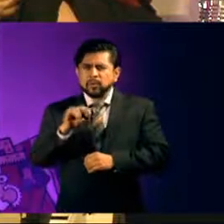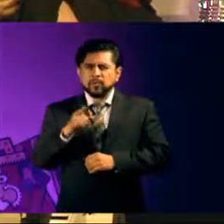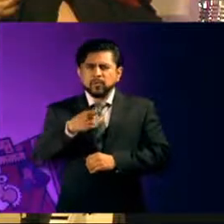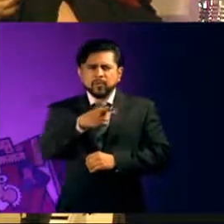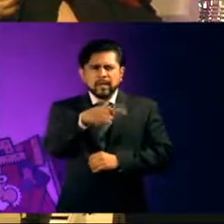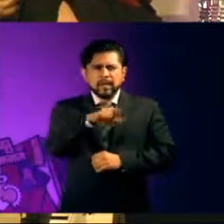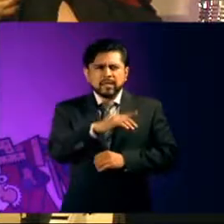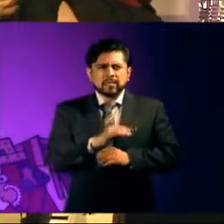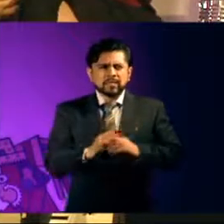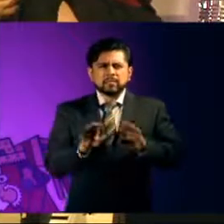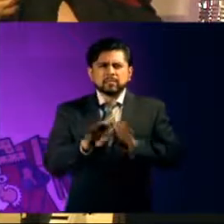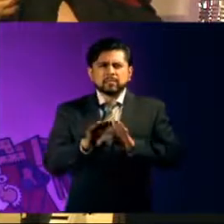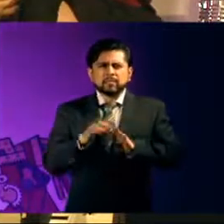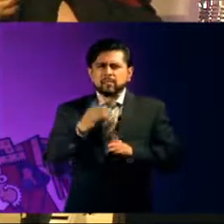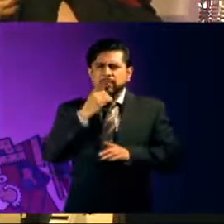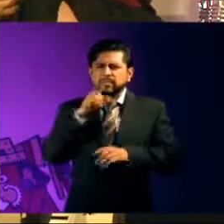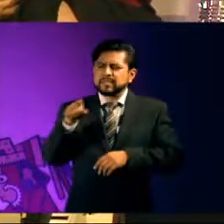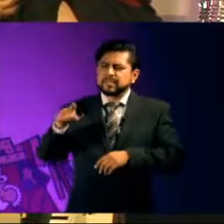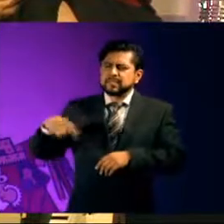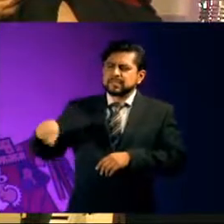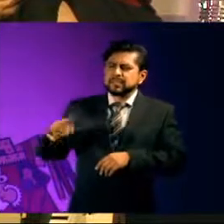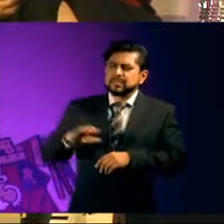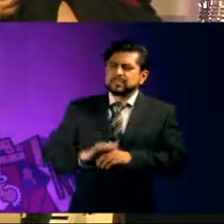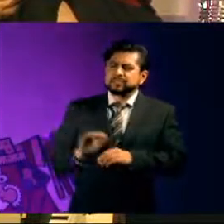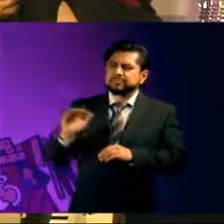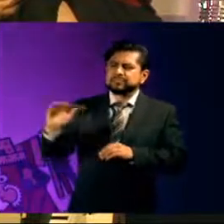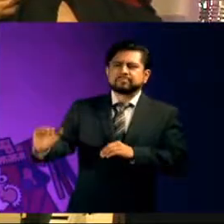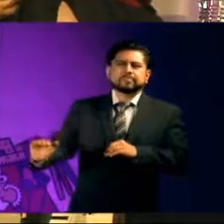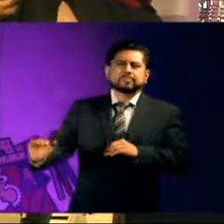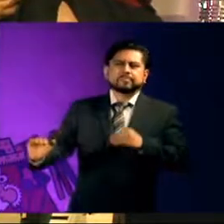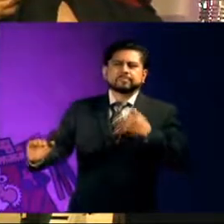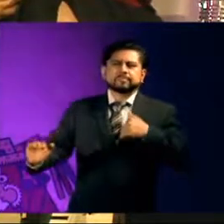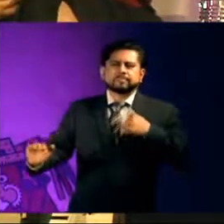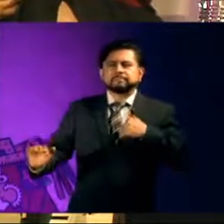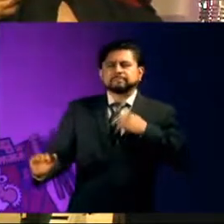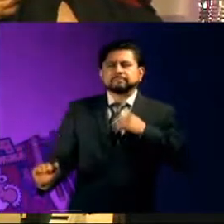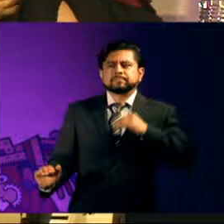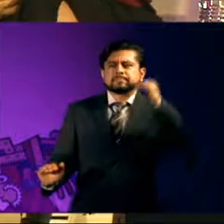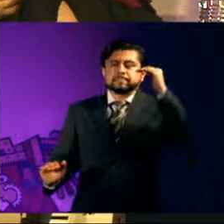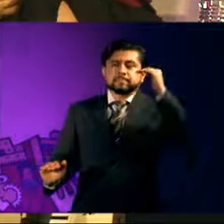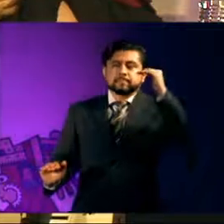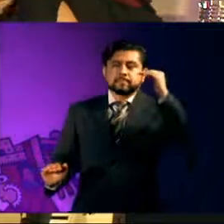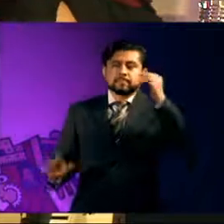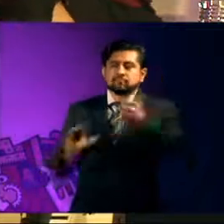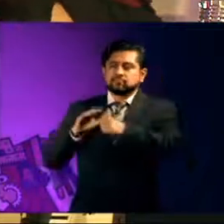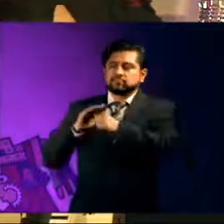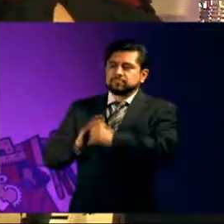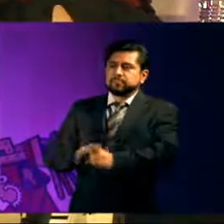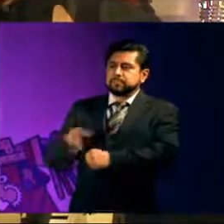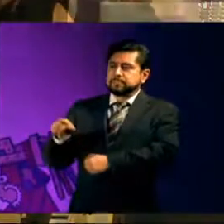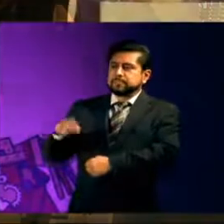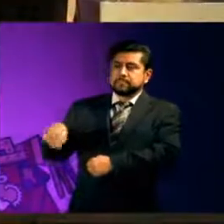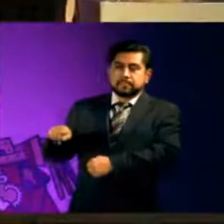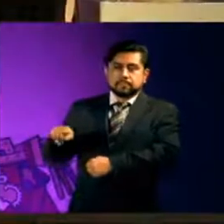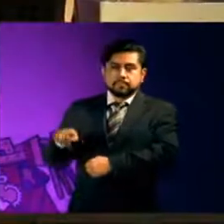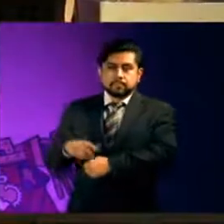de la inferioridad de tal manera que refuerce la estructura histórica de la opresión en el país